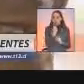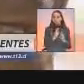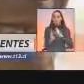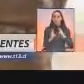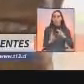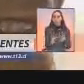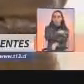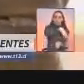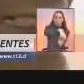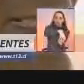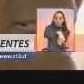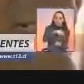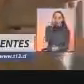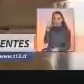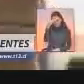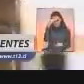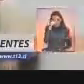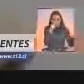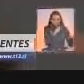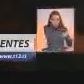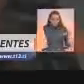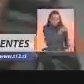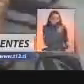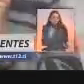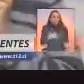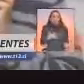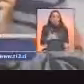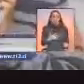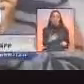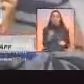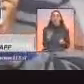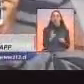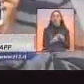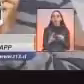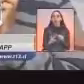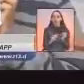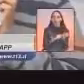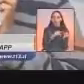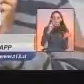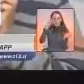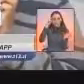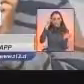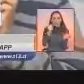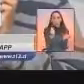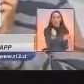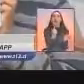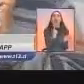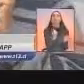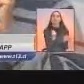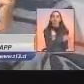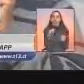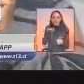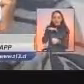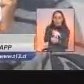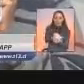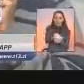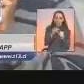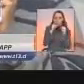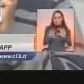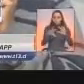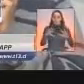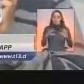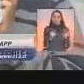La experiencia de Miguel fue clave. Me buscó para poder ayudarle a generar una idea que sea interesante y provocar impacto. Una